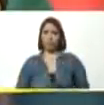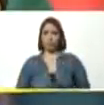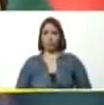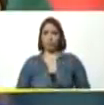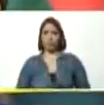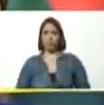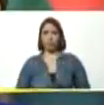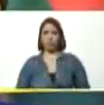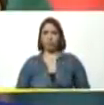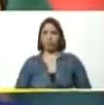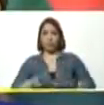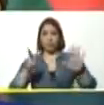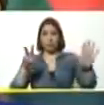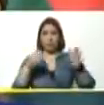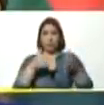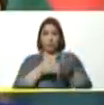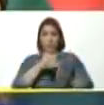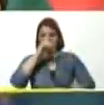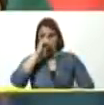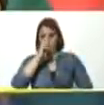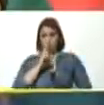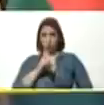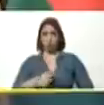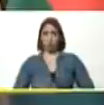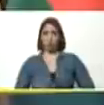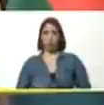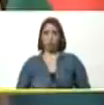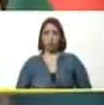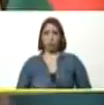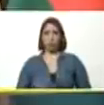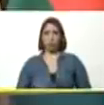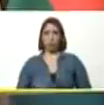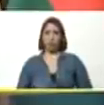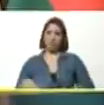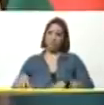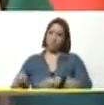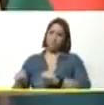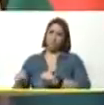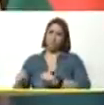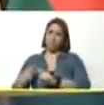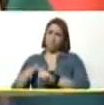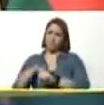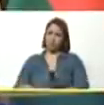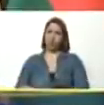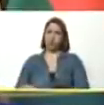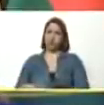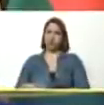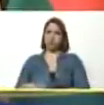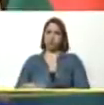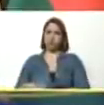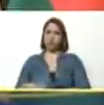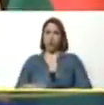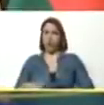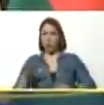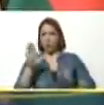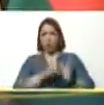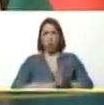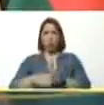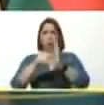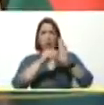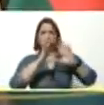han sido 7.000 años de imperios dominantes que se han repartido el mundo.